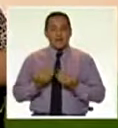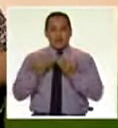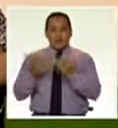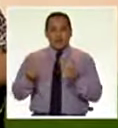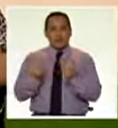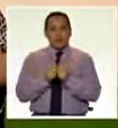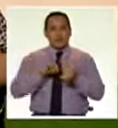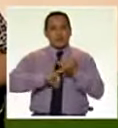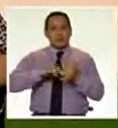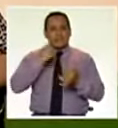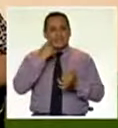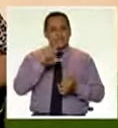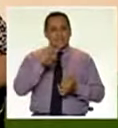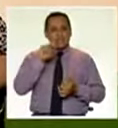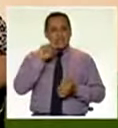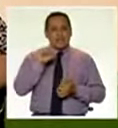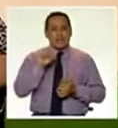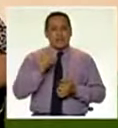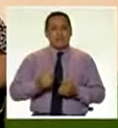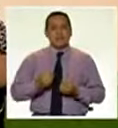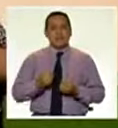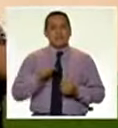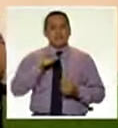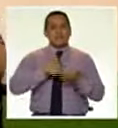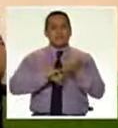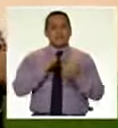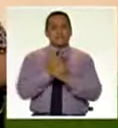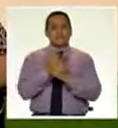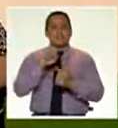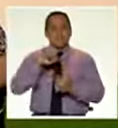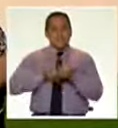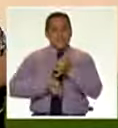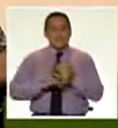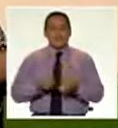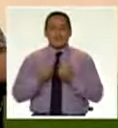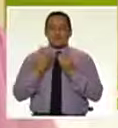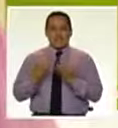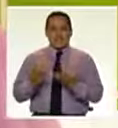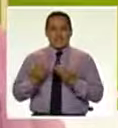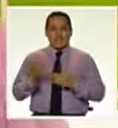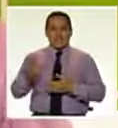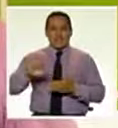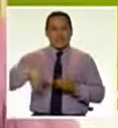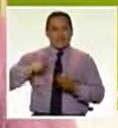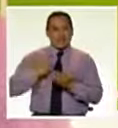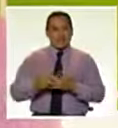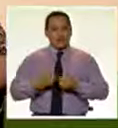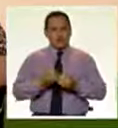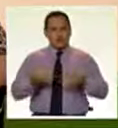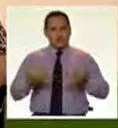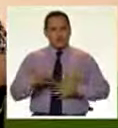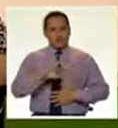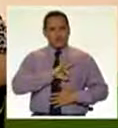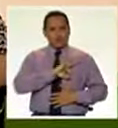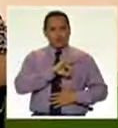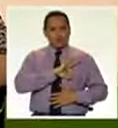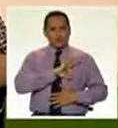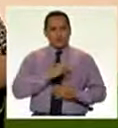Silvita Sayas. Silvia. Silvia Sayes. Sayes, perdón. Llegó ella con todas sus medallas